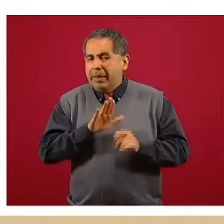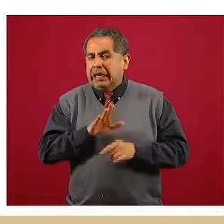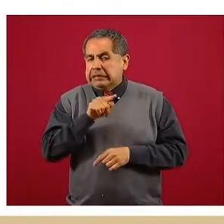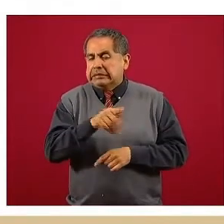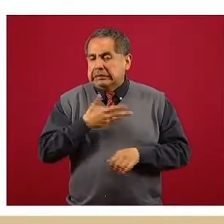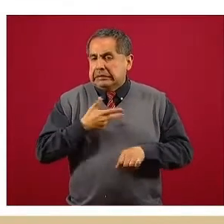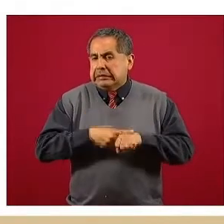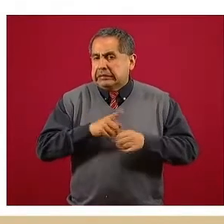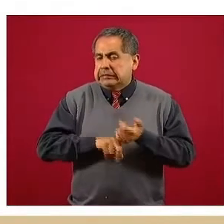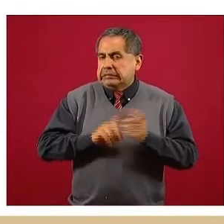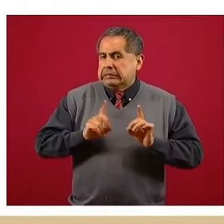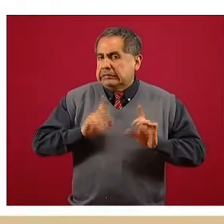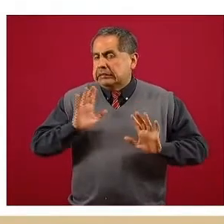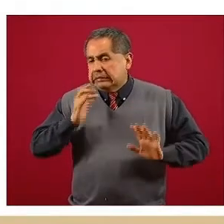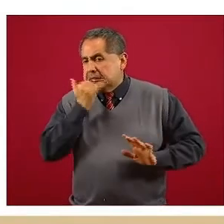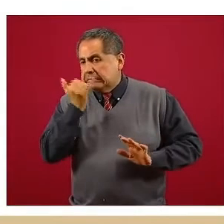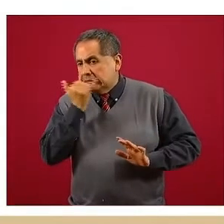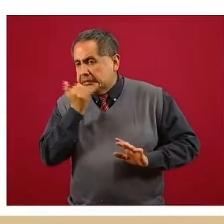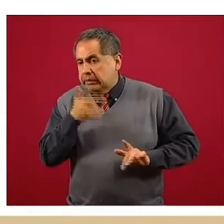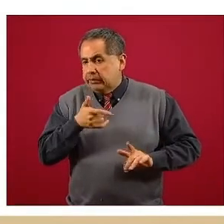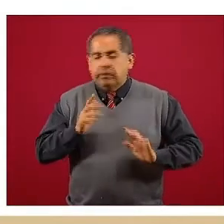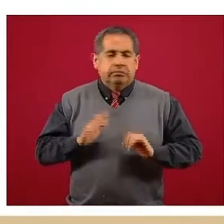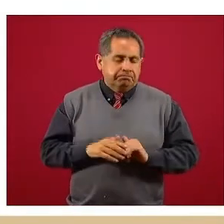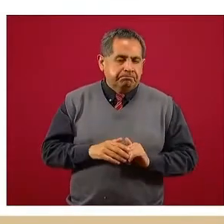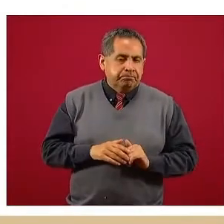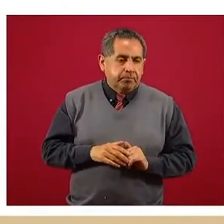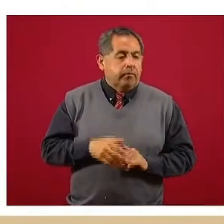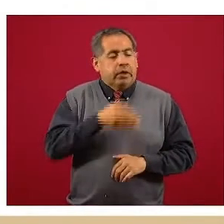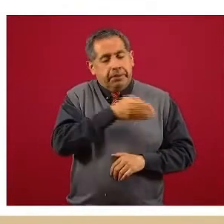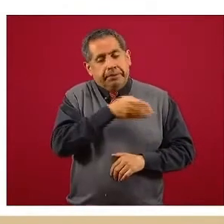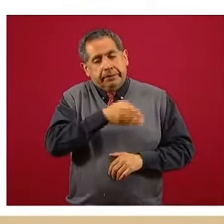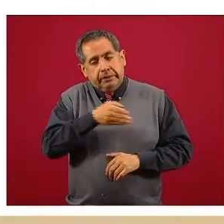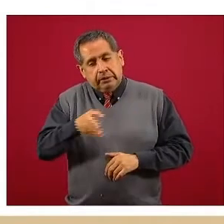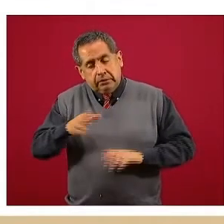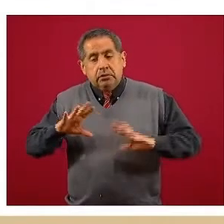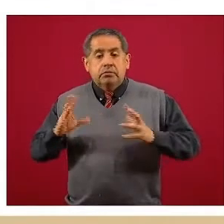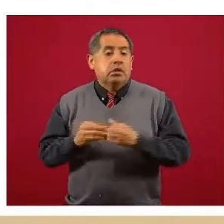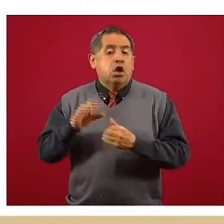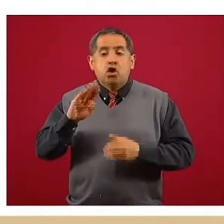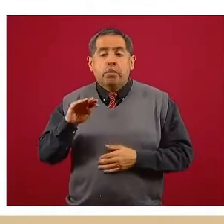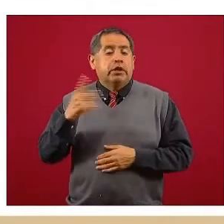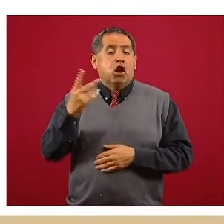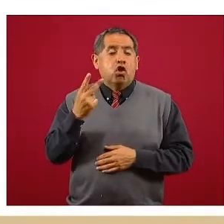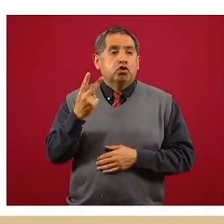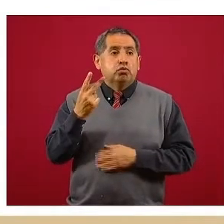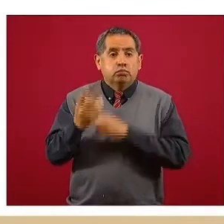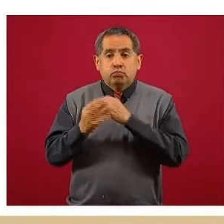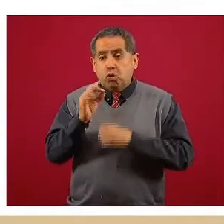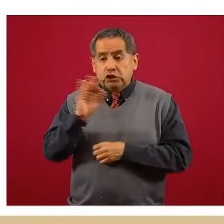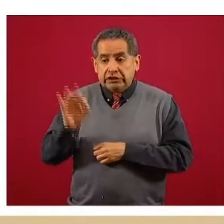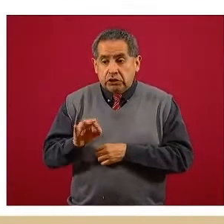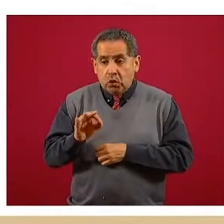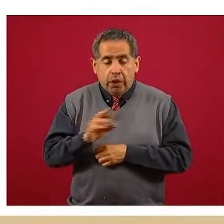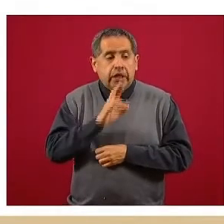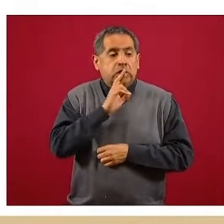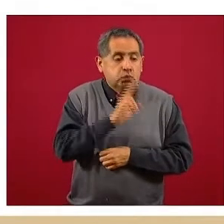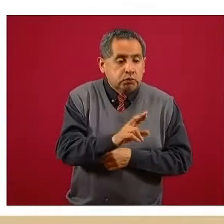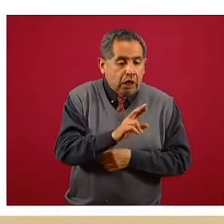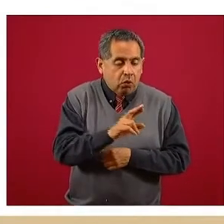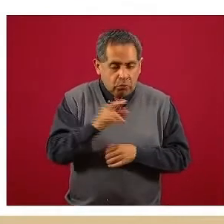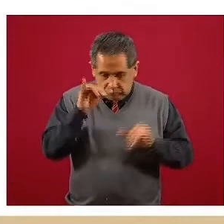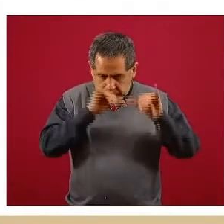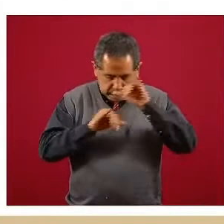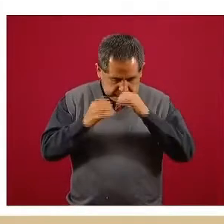semanas epidemiológicas, la gran mayoría de ellas, el 92% de ellas, han recibido ya un resultado de